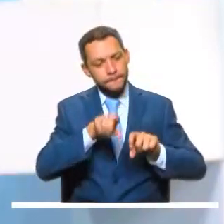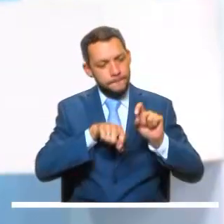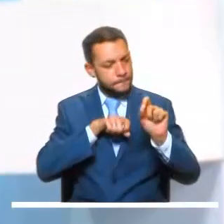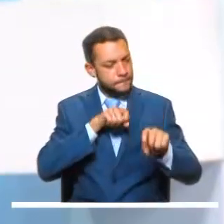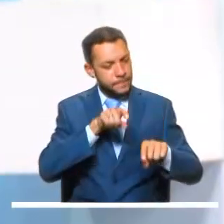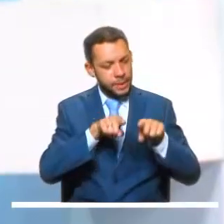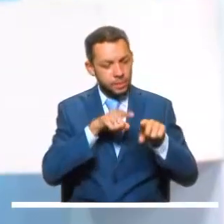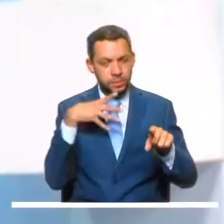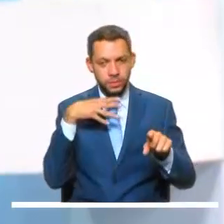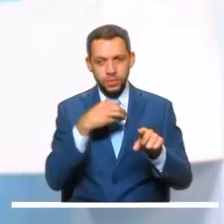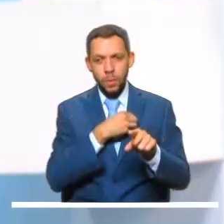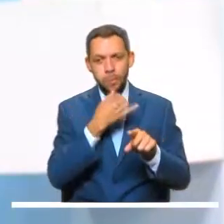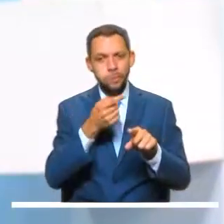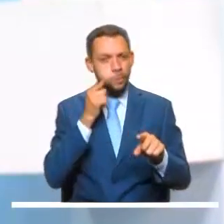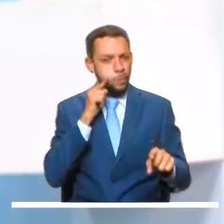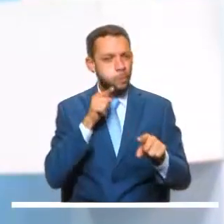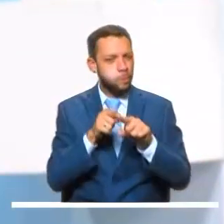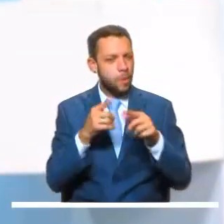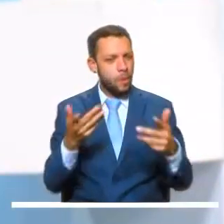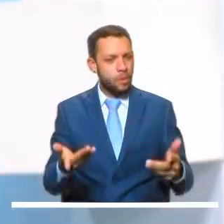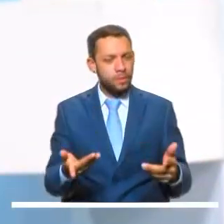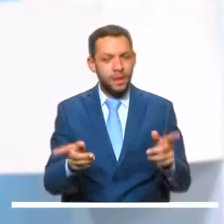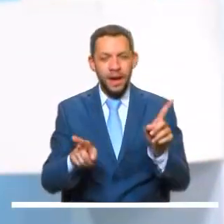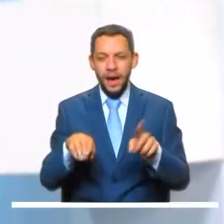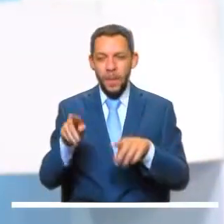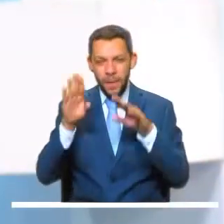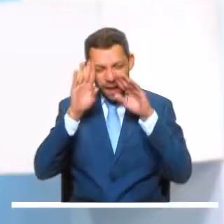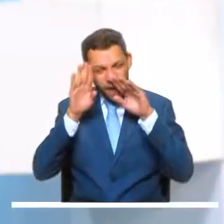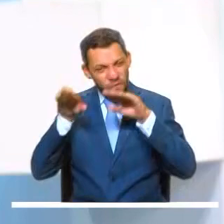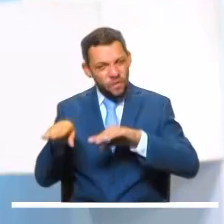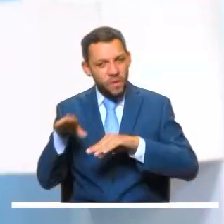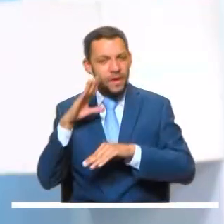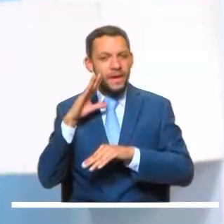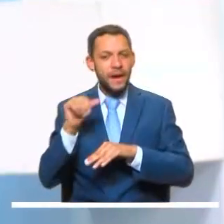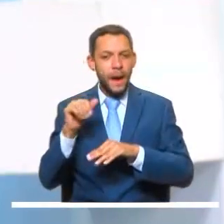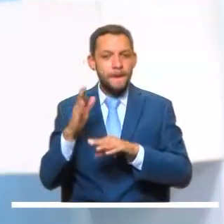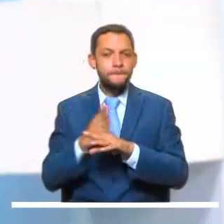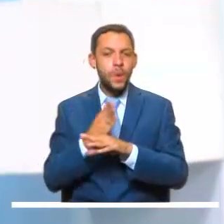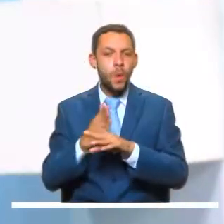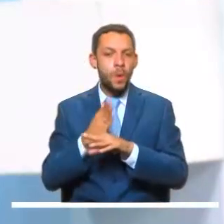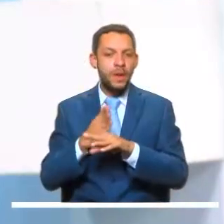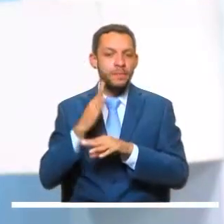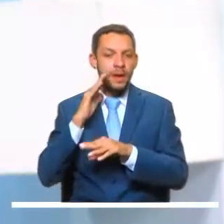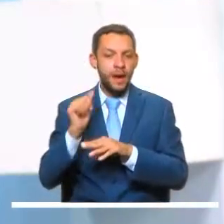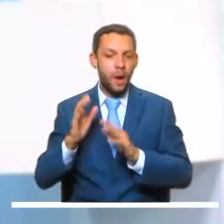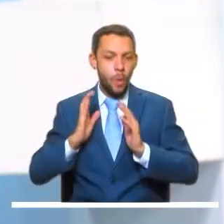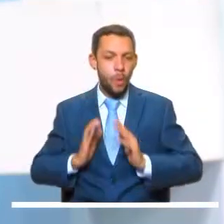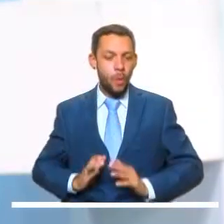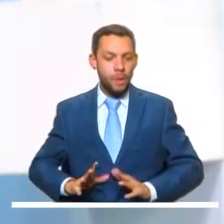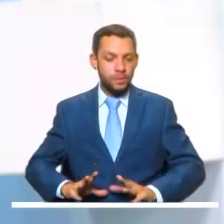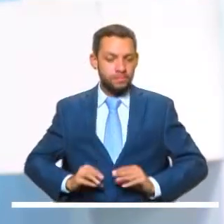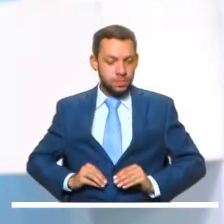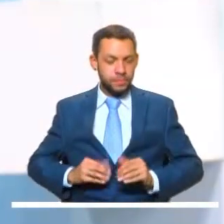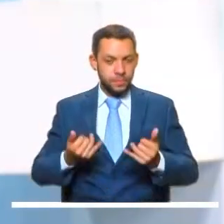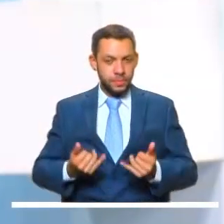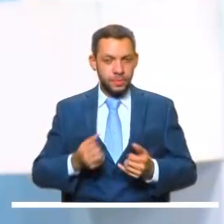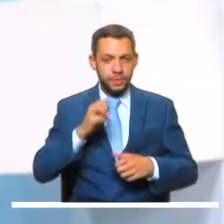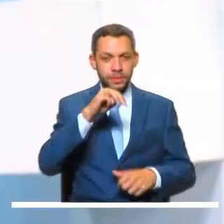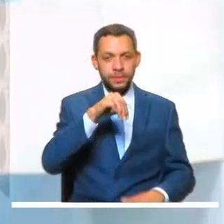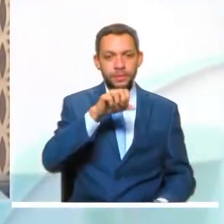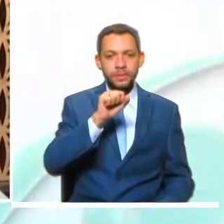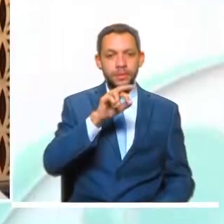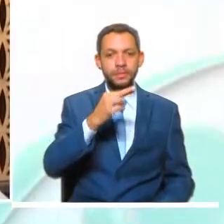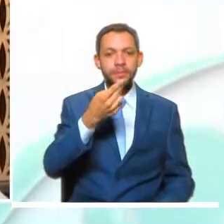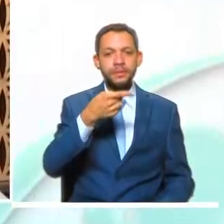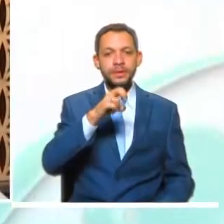enfocado el programa hacia esto de la menopausia y todos los problemas de las mujeres por ejemplo margarita hernández una pregunta